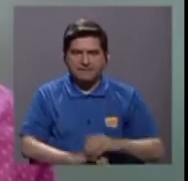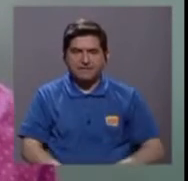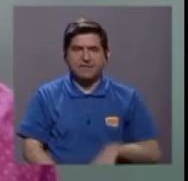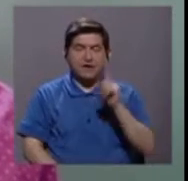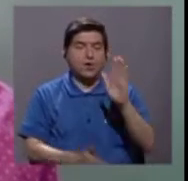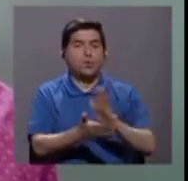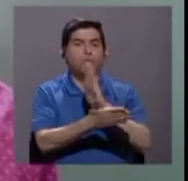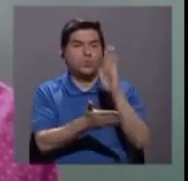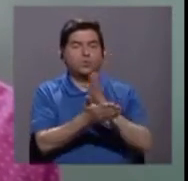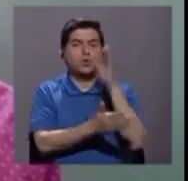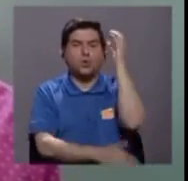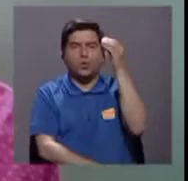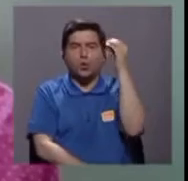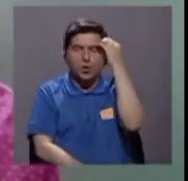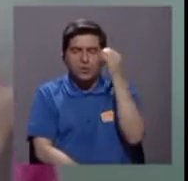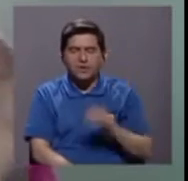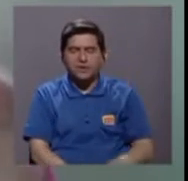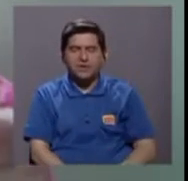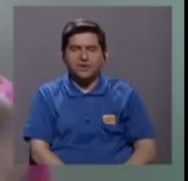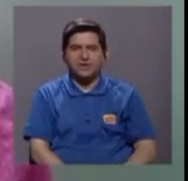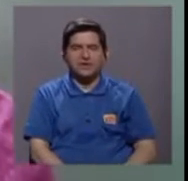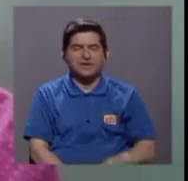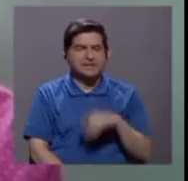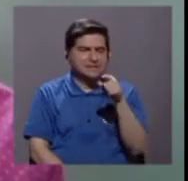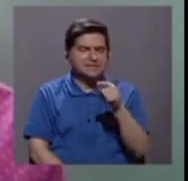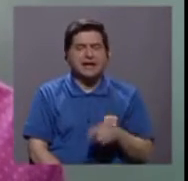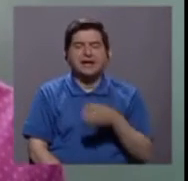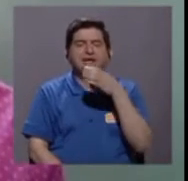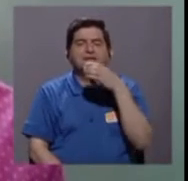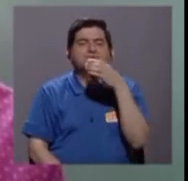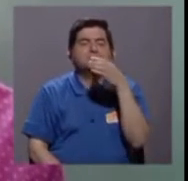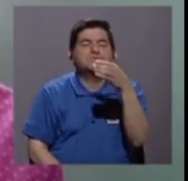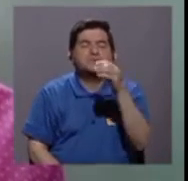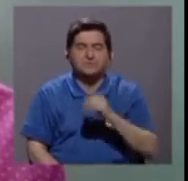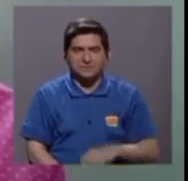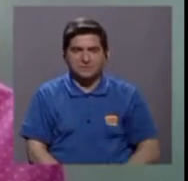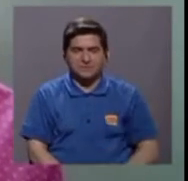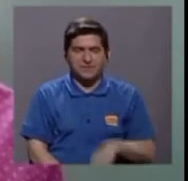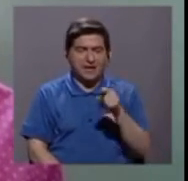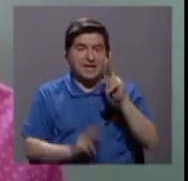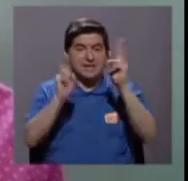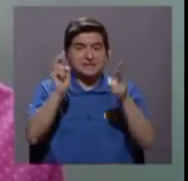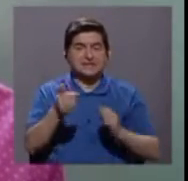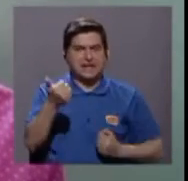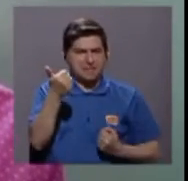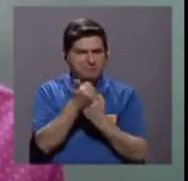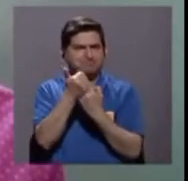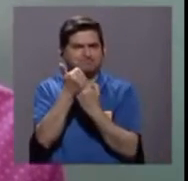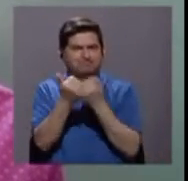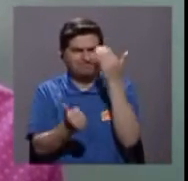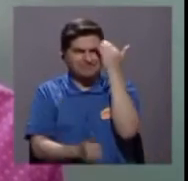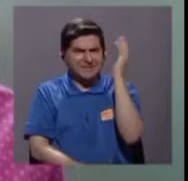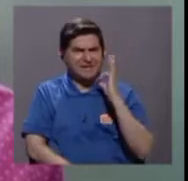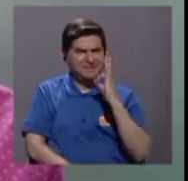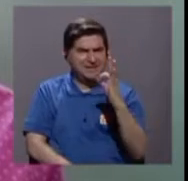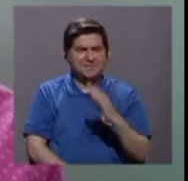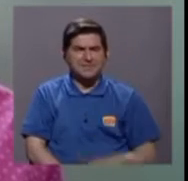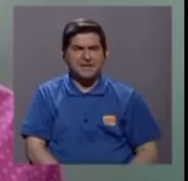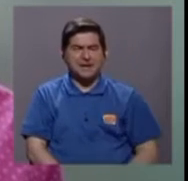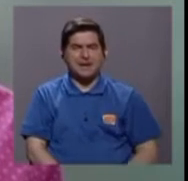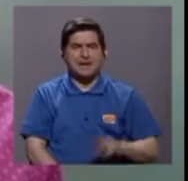un documento de opiniones y sugestiones en donde sugerimos que este tema hay que reforzarlo. Sabemos muy bien que el